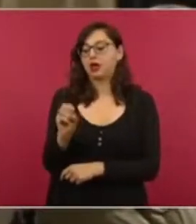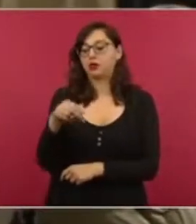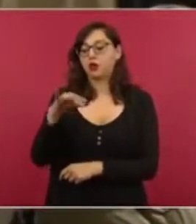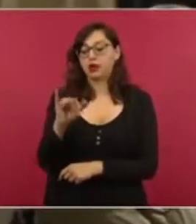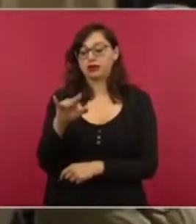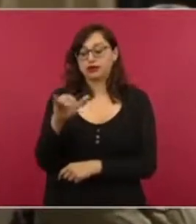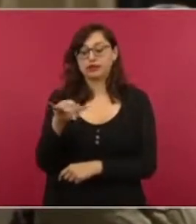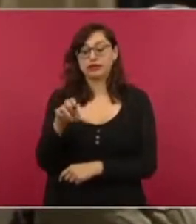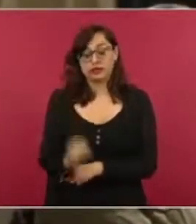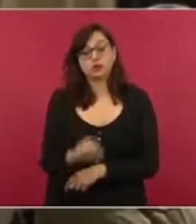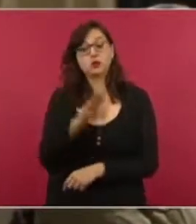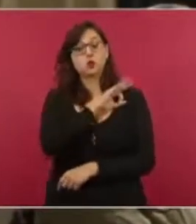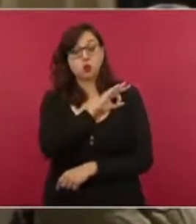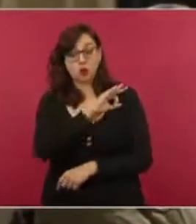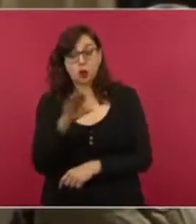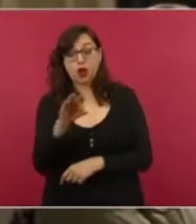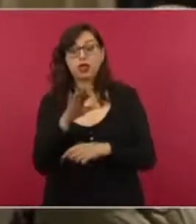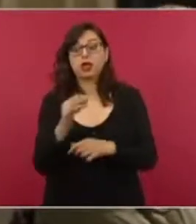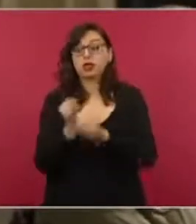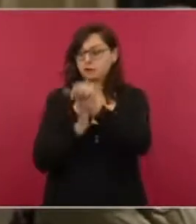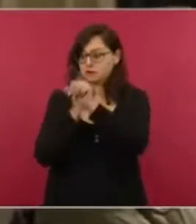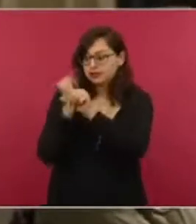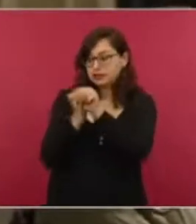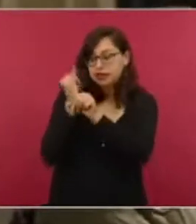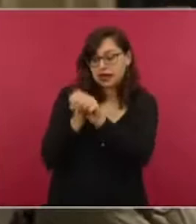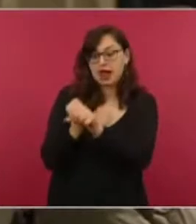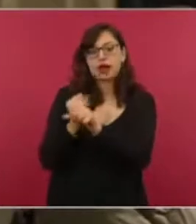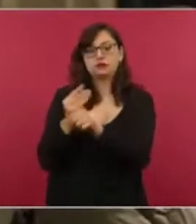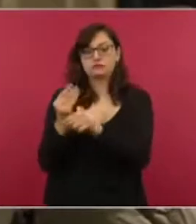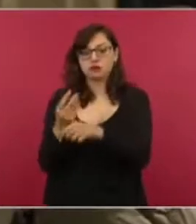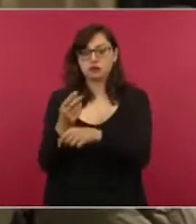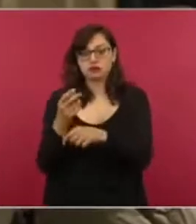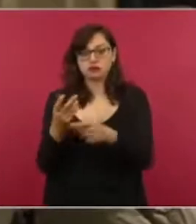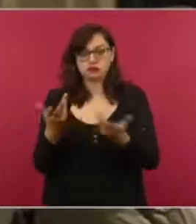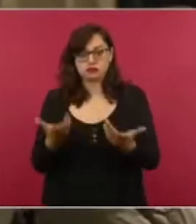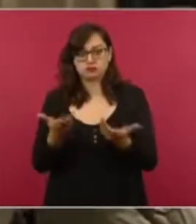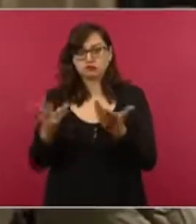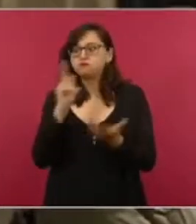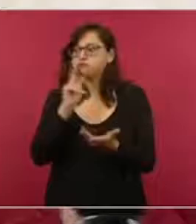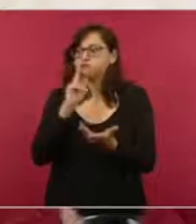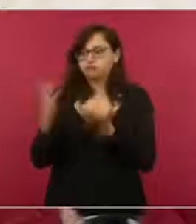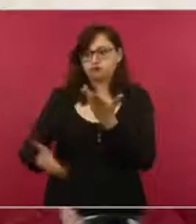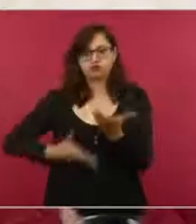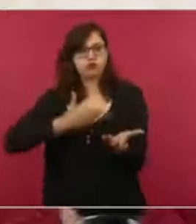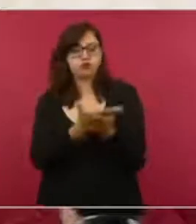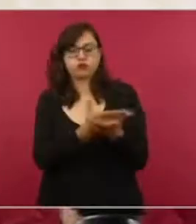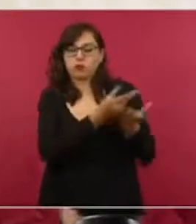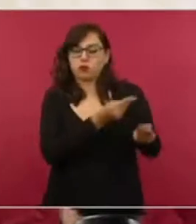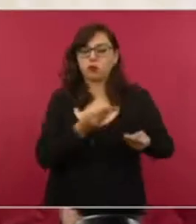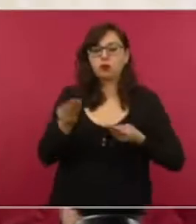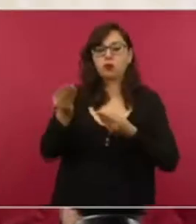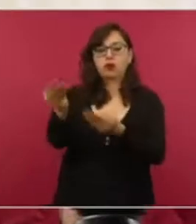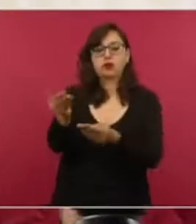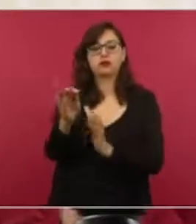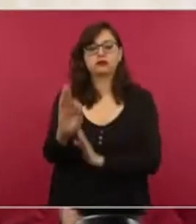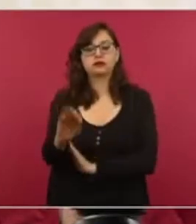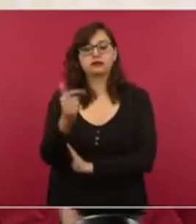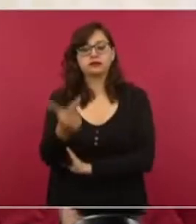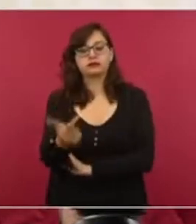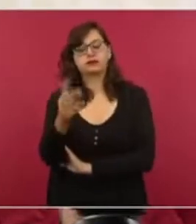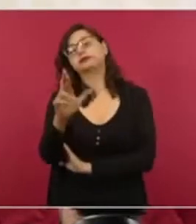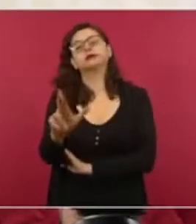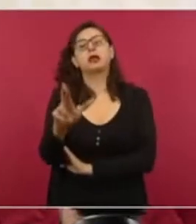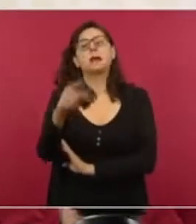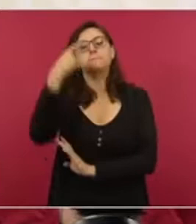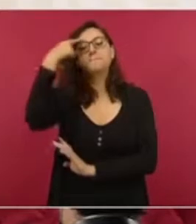así sea la investigación y sobre todo que así se entreguen las pruebas ante la Fiscalía General de la República para que esta instancia,